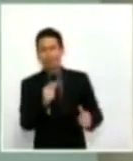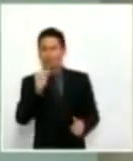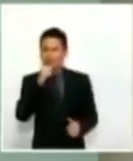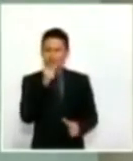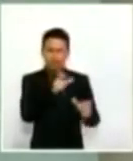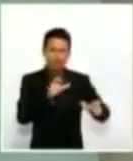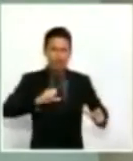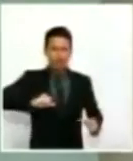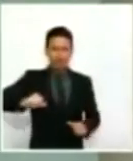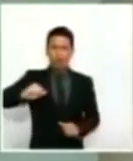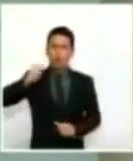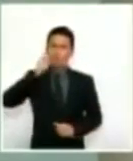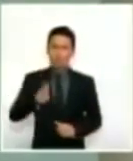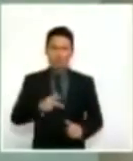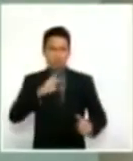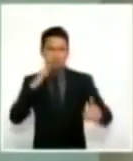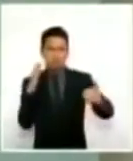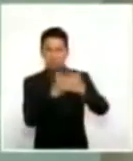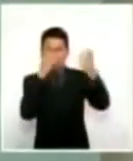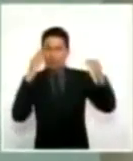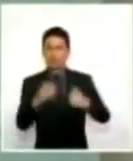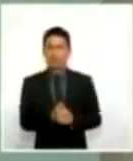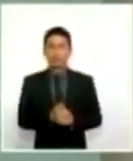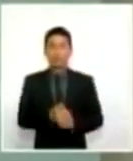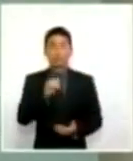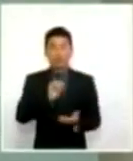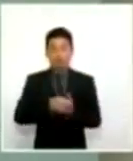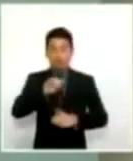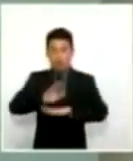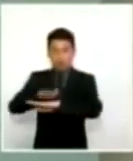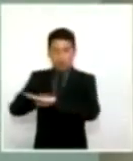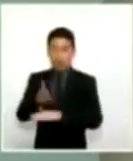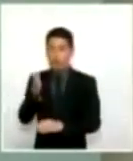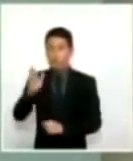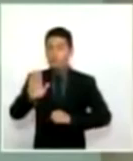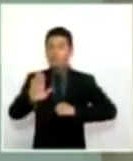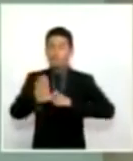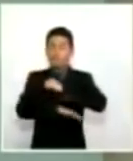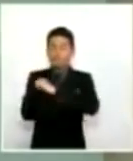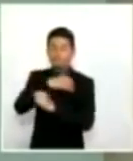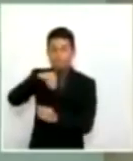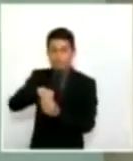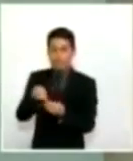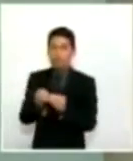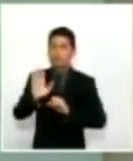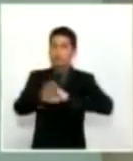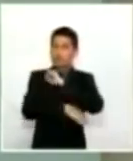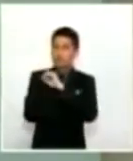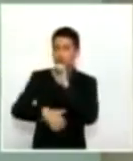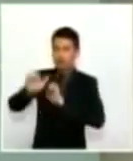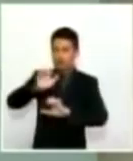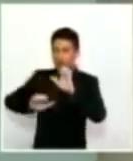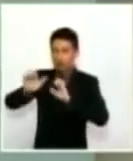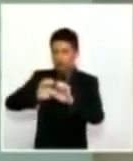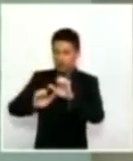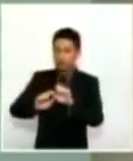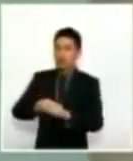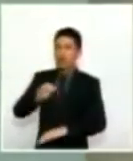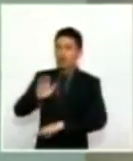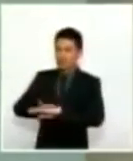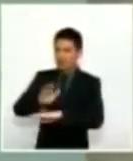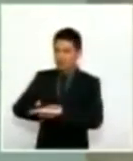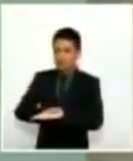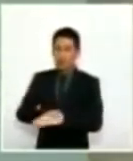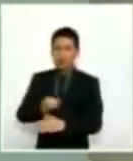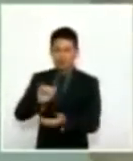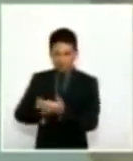país. Yo reclamo desde hoy a usted, ministro del Interior, y al ministro de Defensa, así como